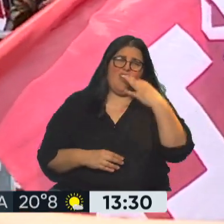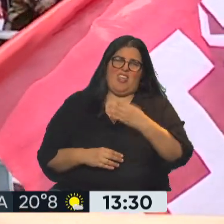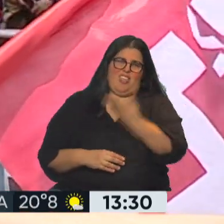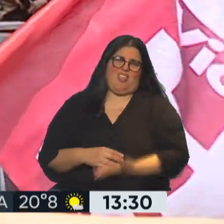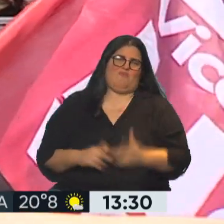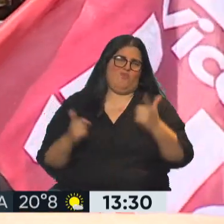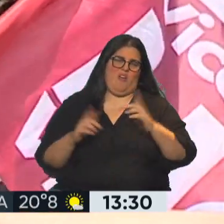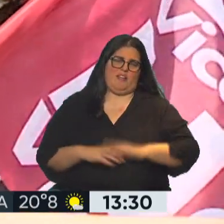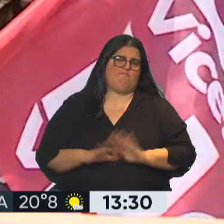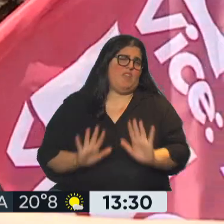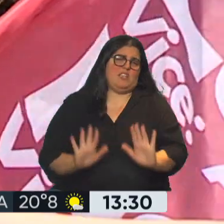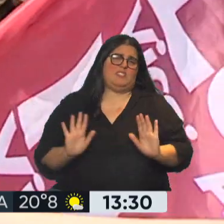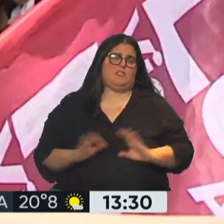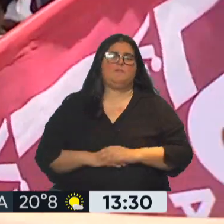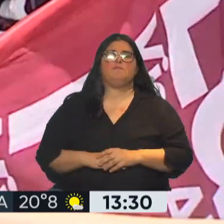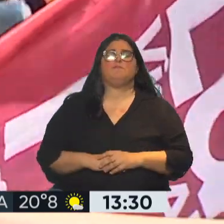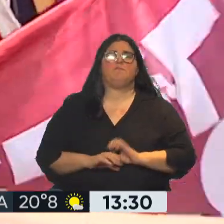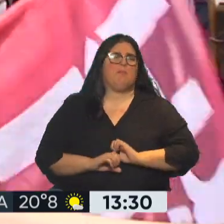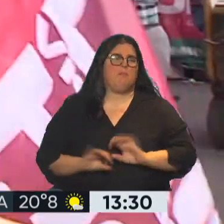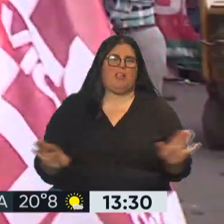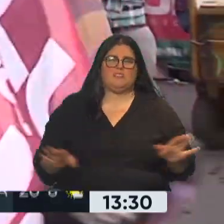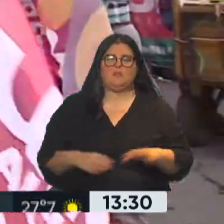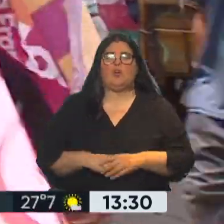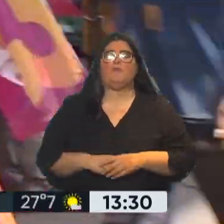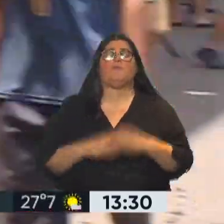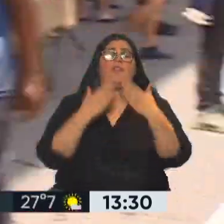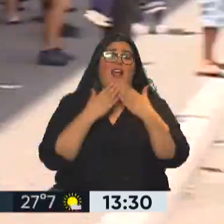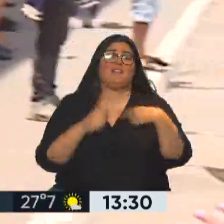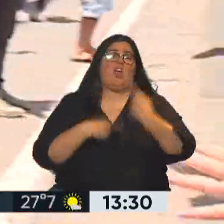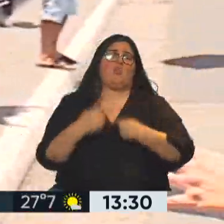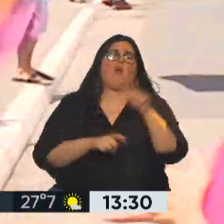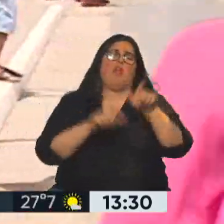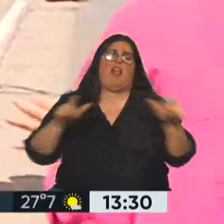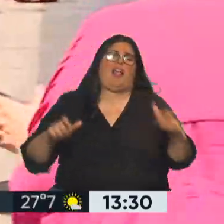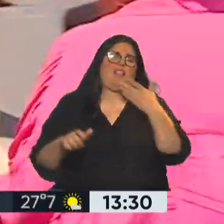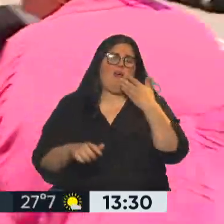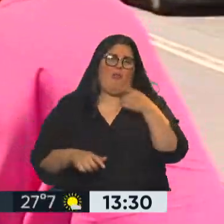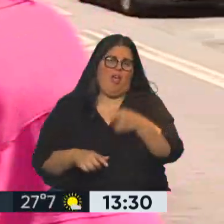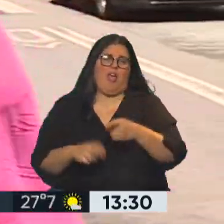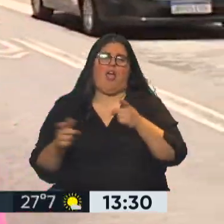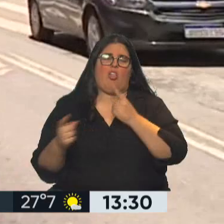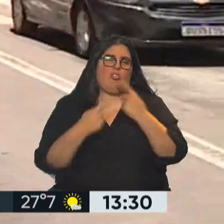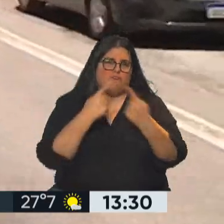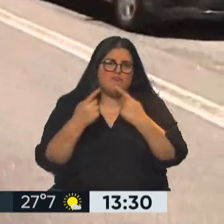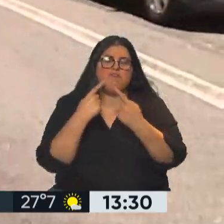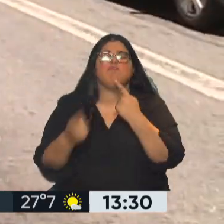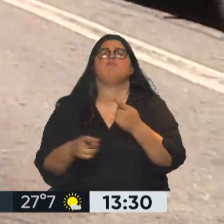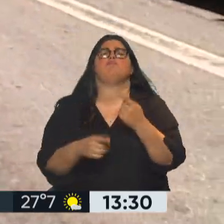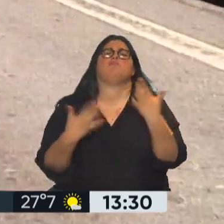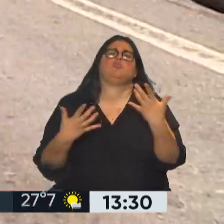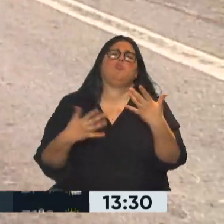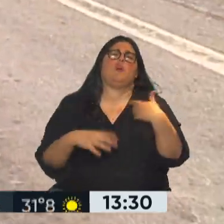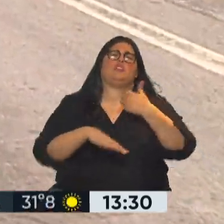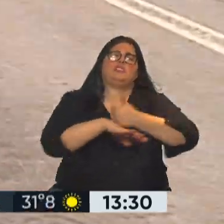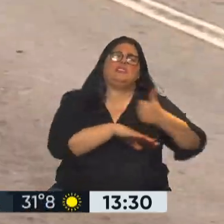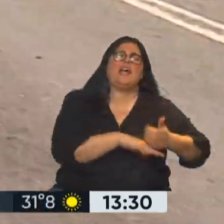Y es eso, yo acho pésimo. Gracias, seguimos hablando con la gente que, bueno, está, por supuesto, aquí con sus